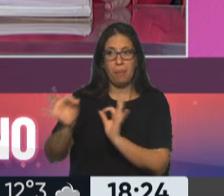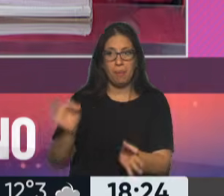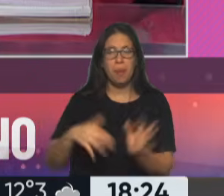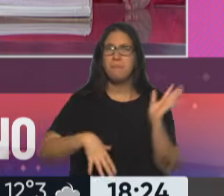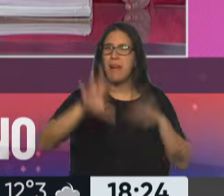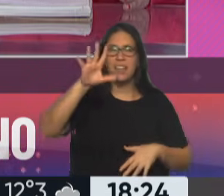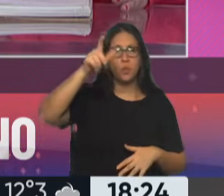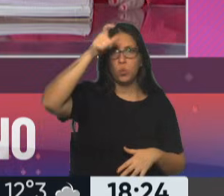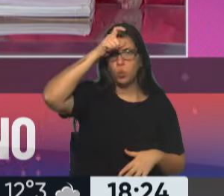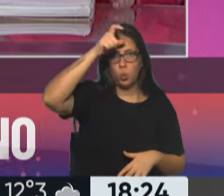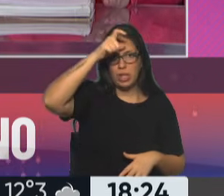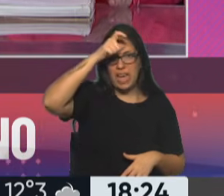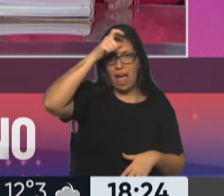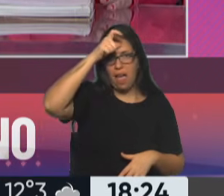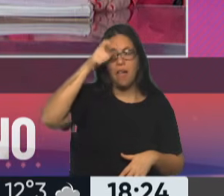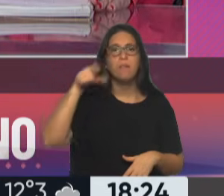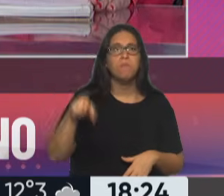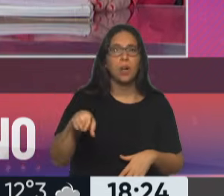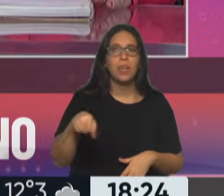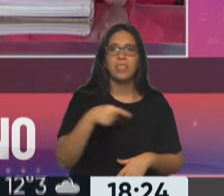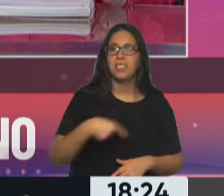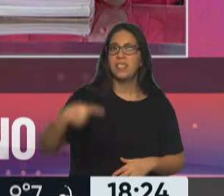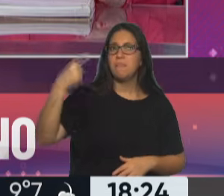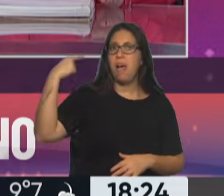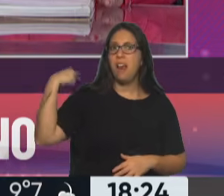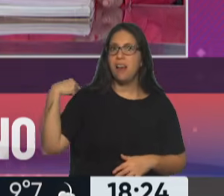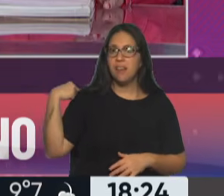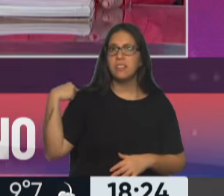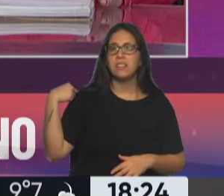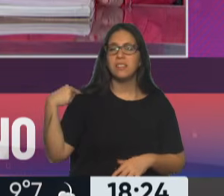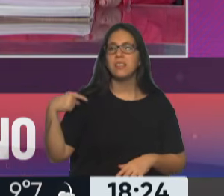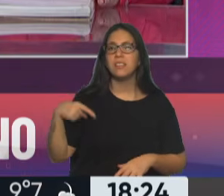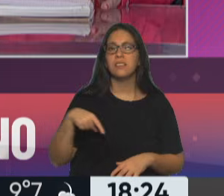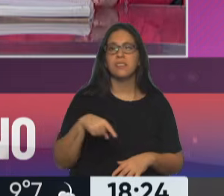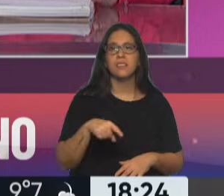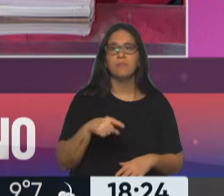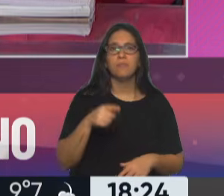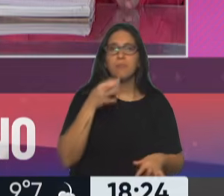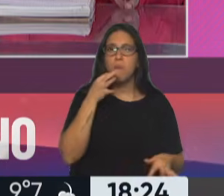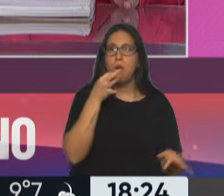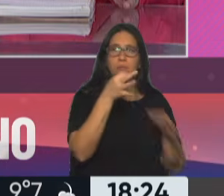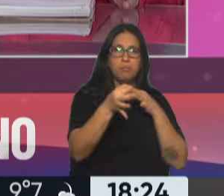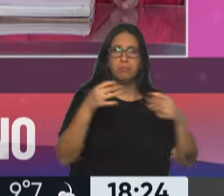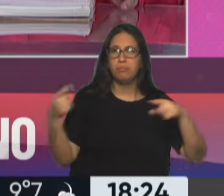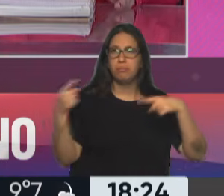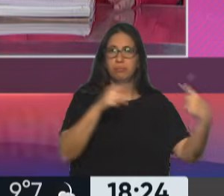Turquía, porque lo que ha pasado, la verdad que estas semanas, en este enfrentamiento verbal